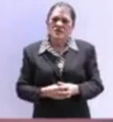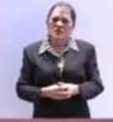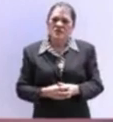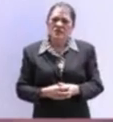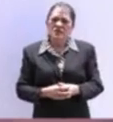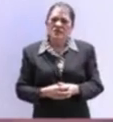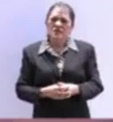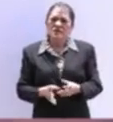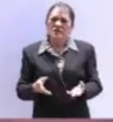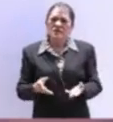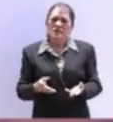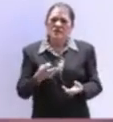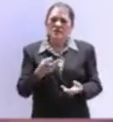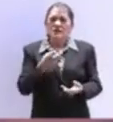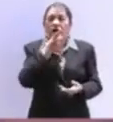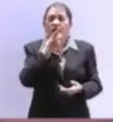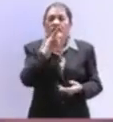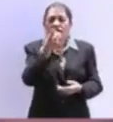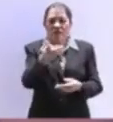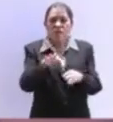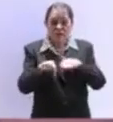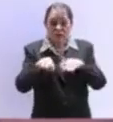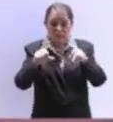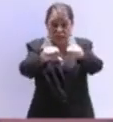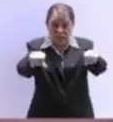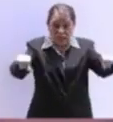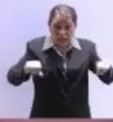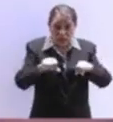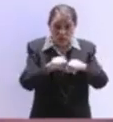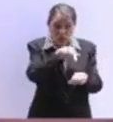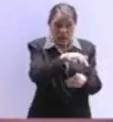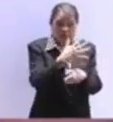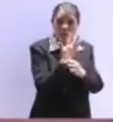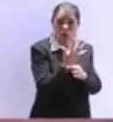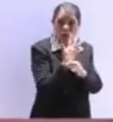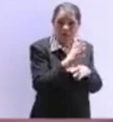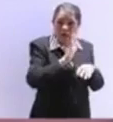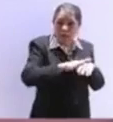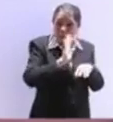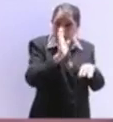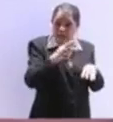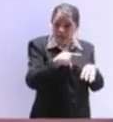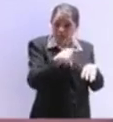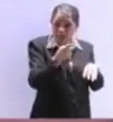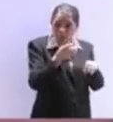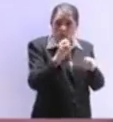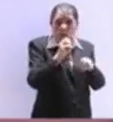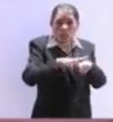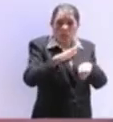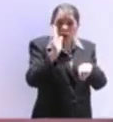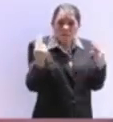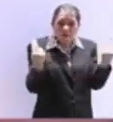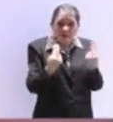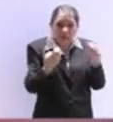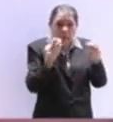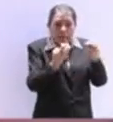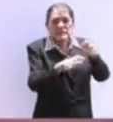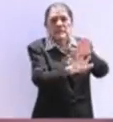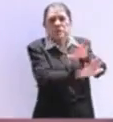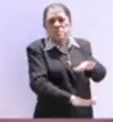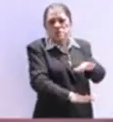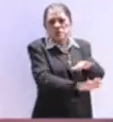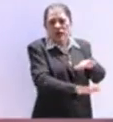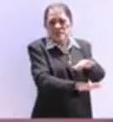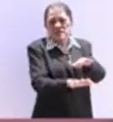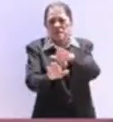tal manera que las zonas de atención prioritaria son la base fundamental del esquema territorial a